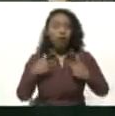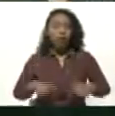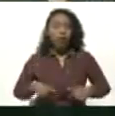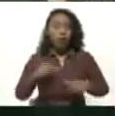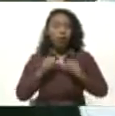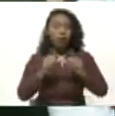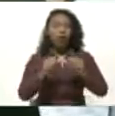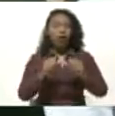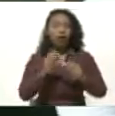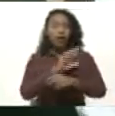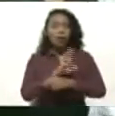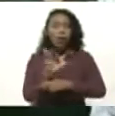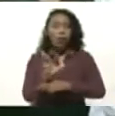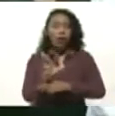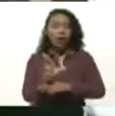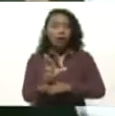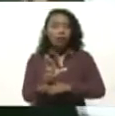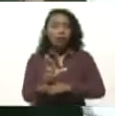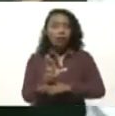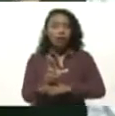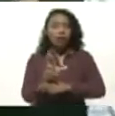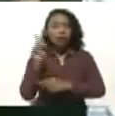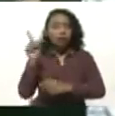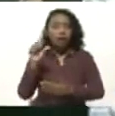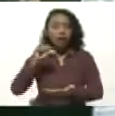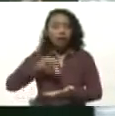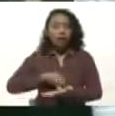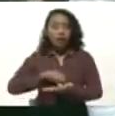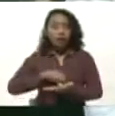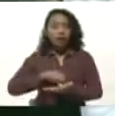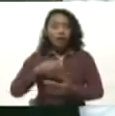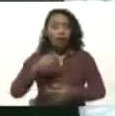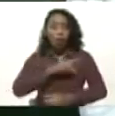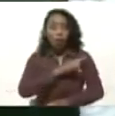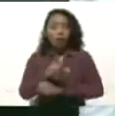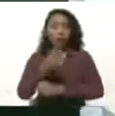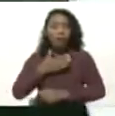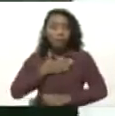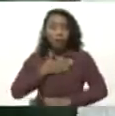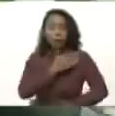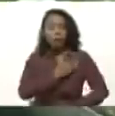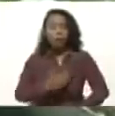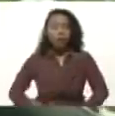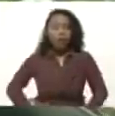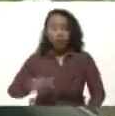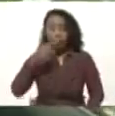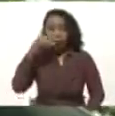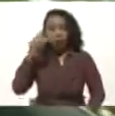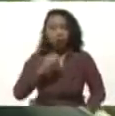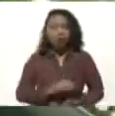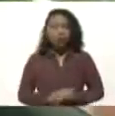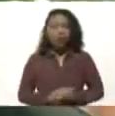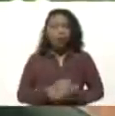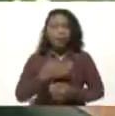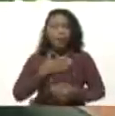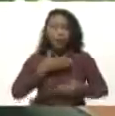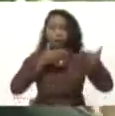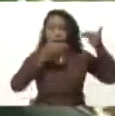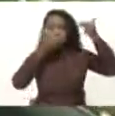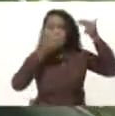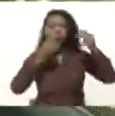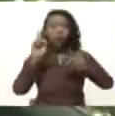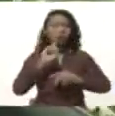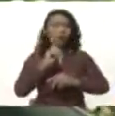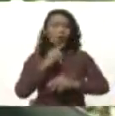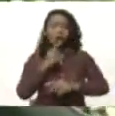la República Islámica de Irán por orden de mi presidente Nicolás Maduro Moros. Me secuestraron sin orden